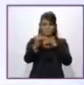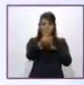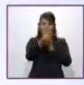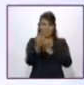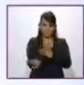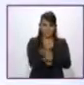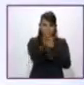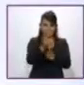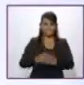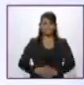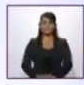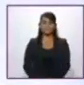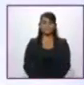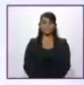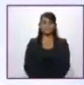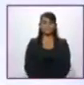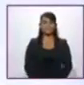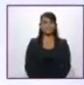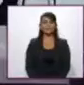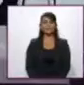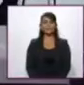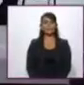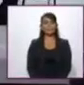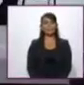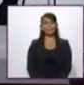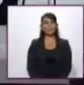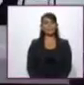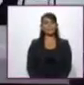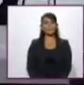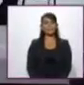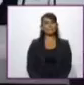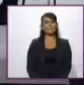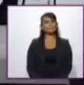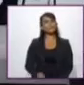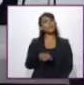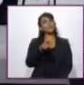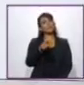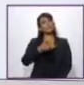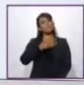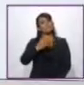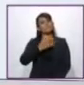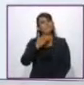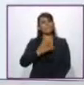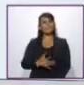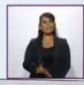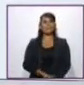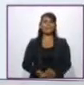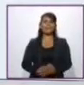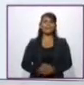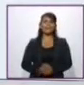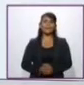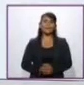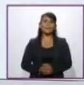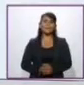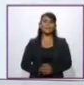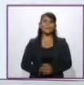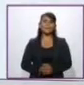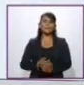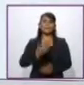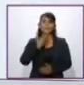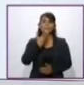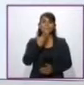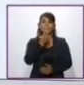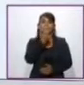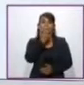es la siguiente. ¿Qué propone para combatir? Vamos con la, primero va Celia.